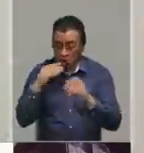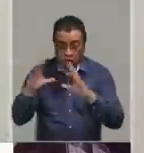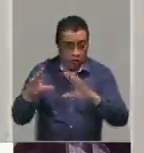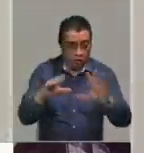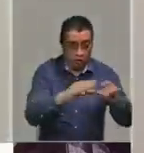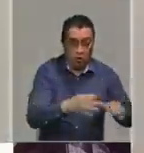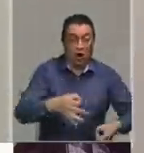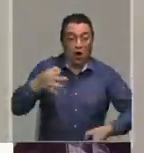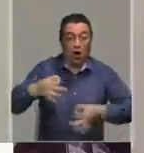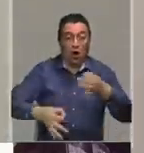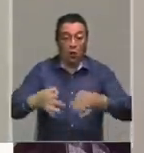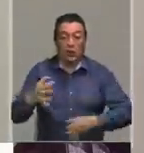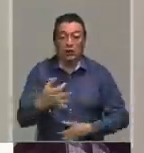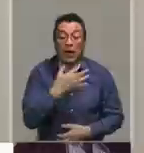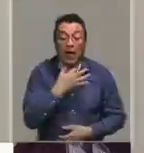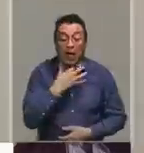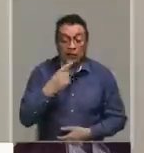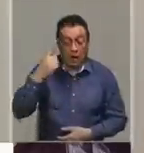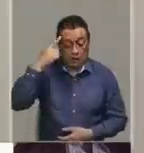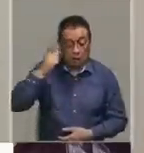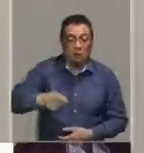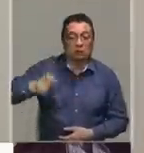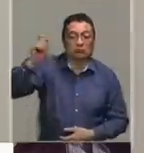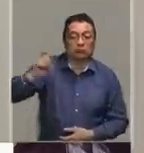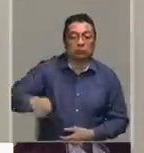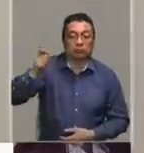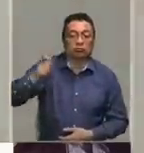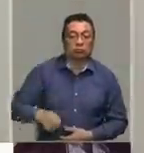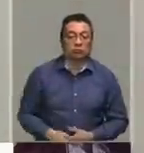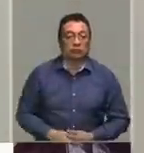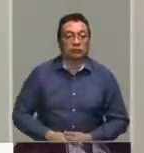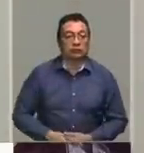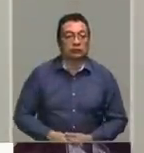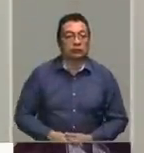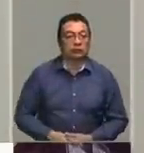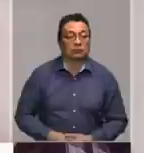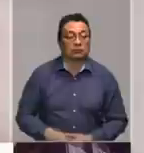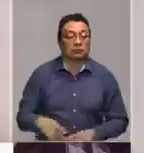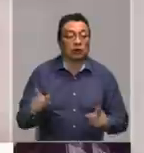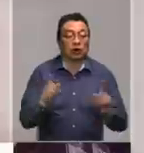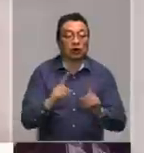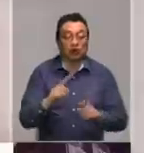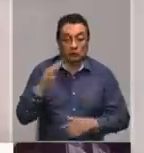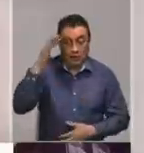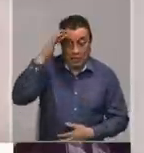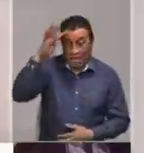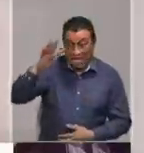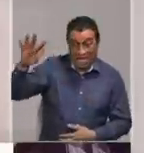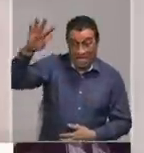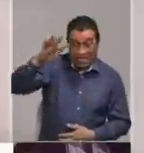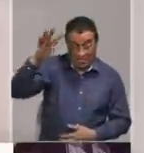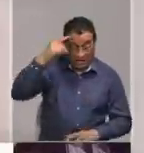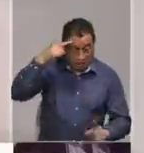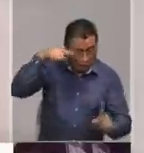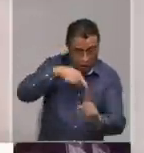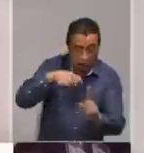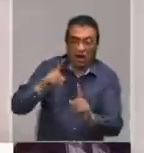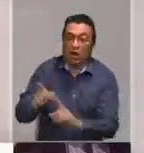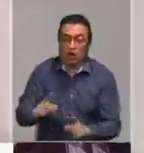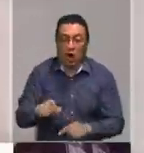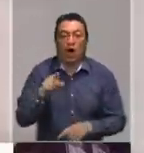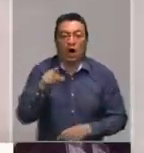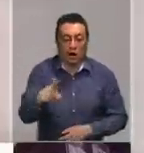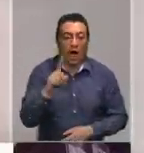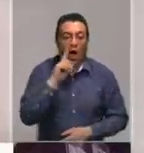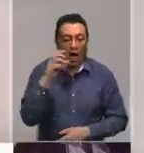de garantía se dispuso a tomar la decisión. No son las ideas aquí las que se persiguen, es la comisión